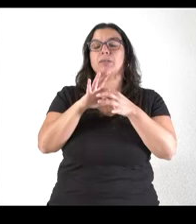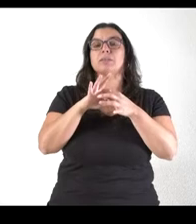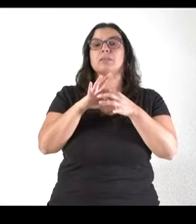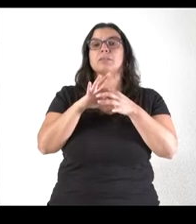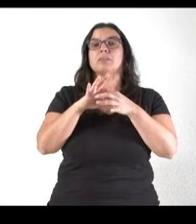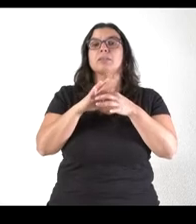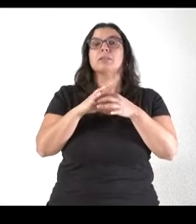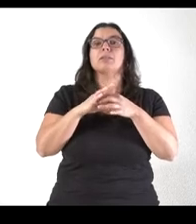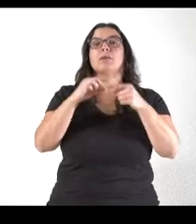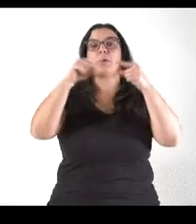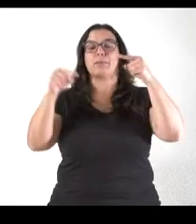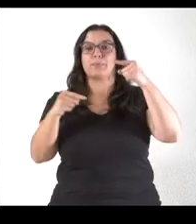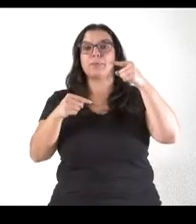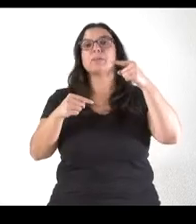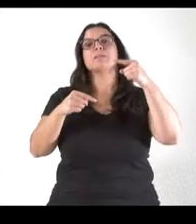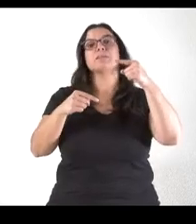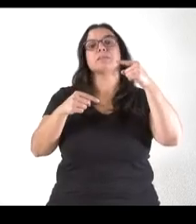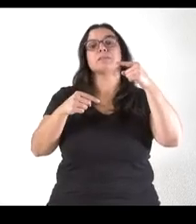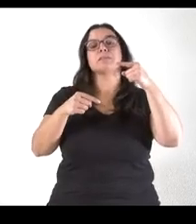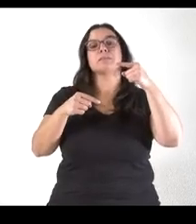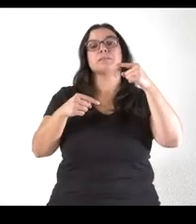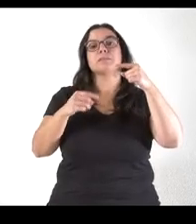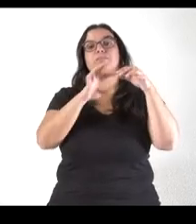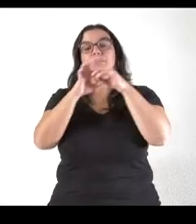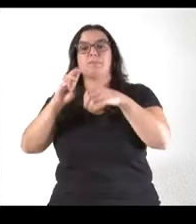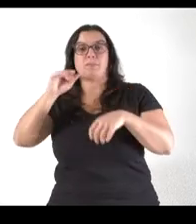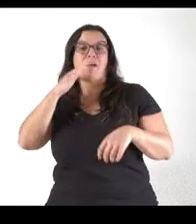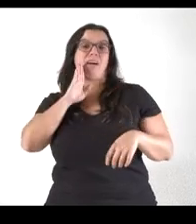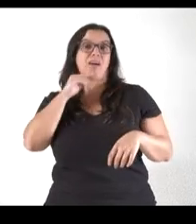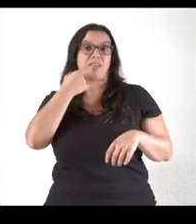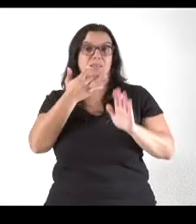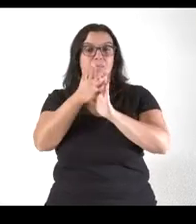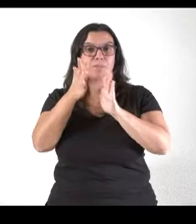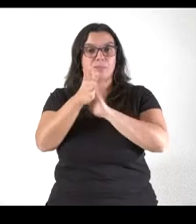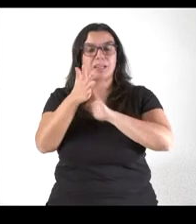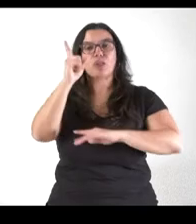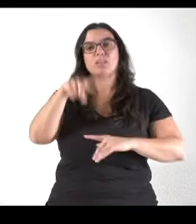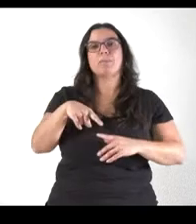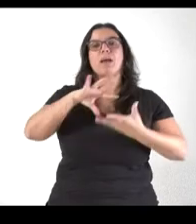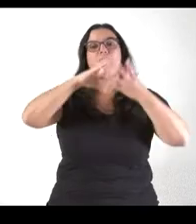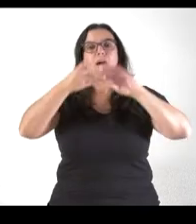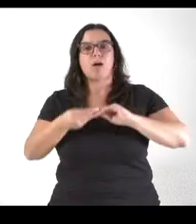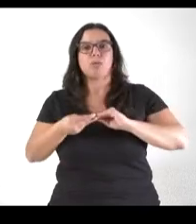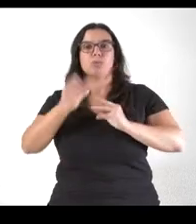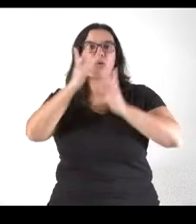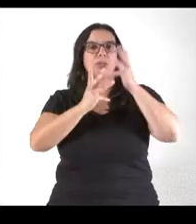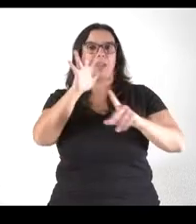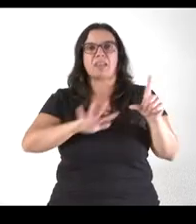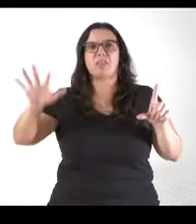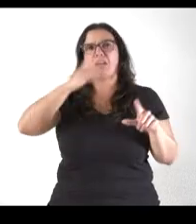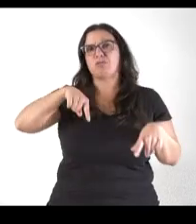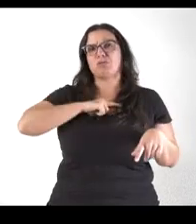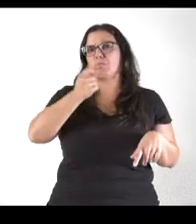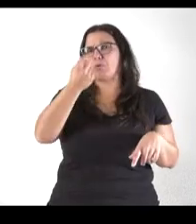décimas de déficit sobre pib que les enseñado anteriormente y teniendo en cuenta un ajuste de contabilidad nacional que en nuestro caso es mínimo apenas dos millones de euros